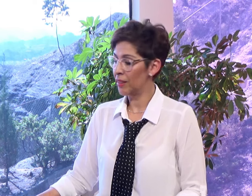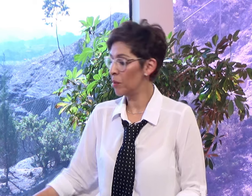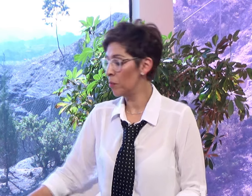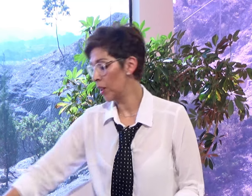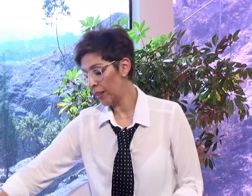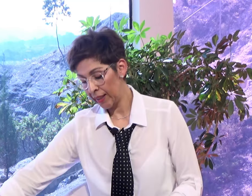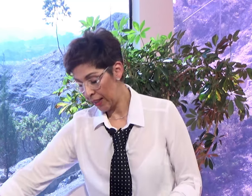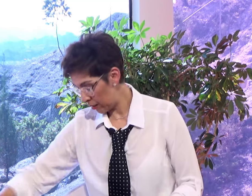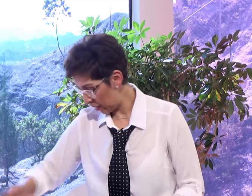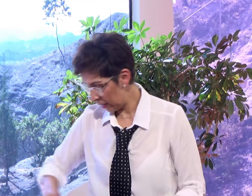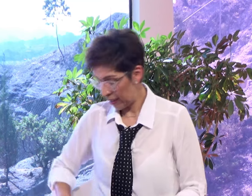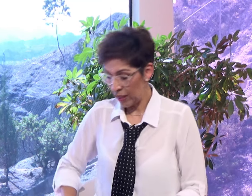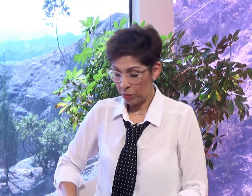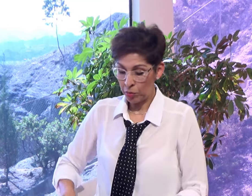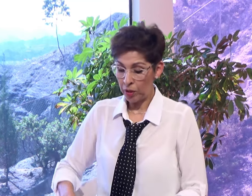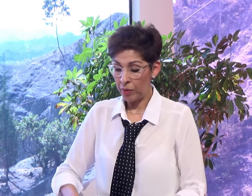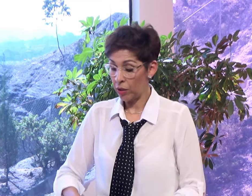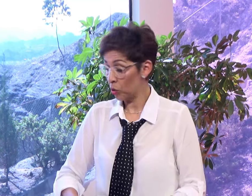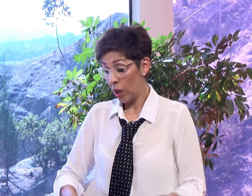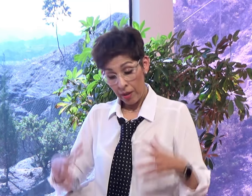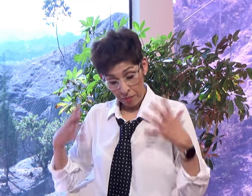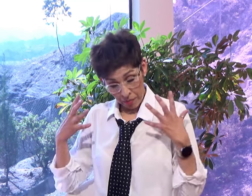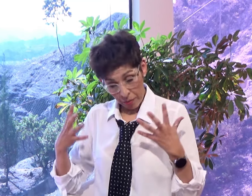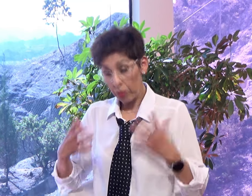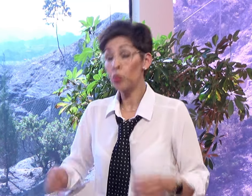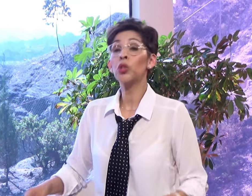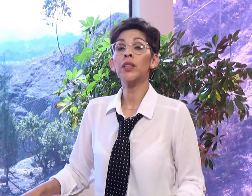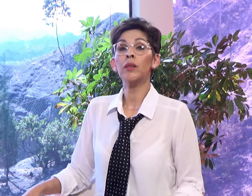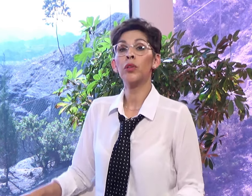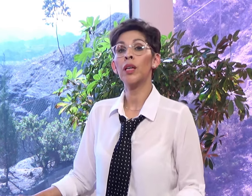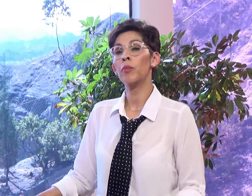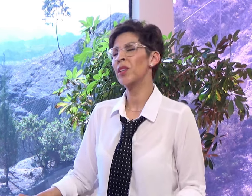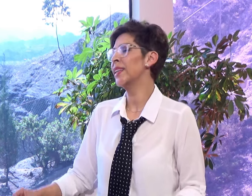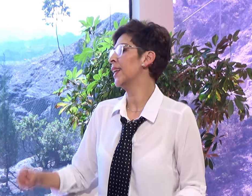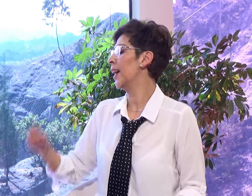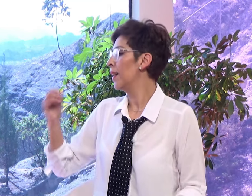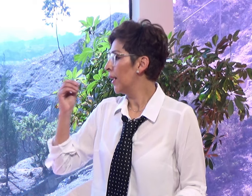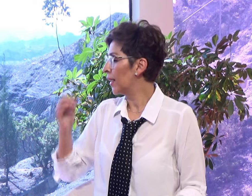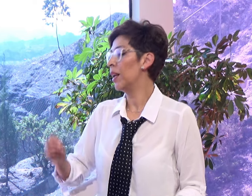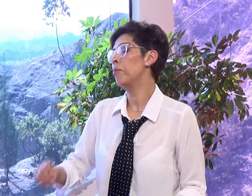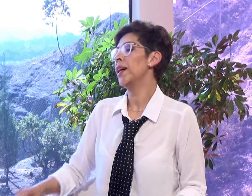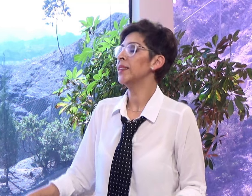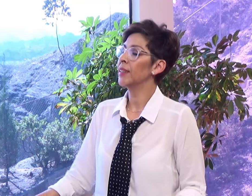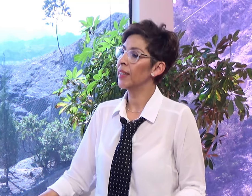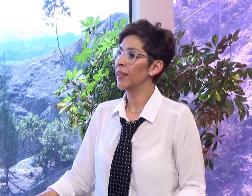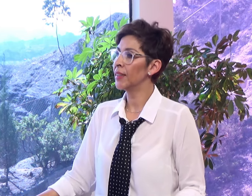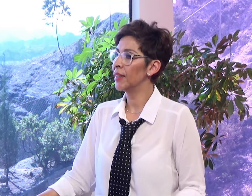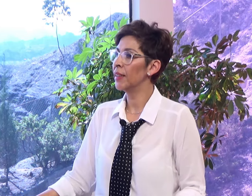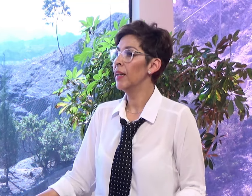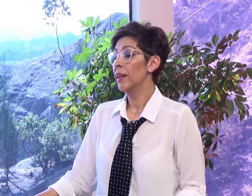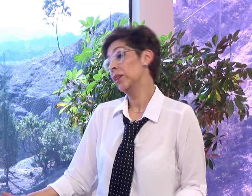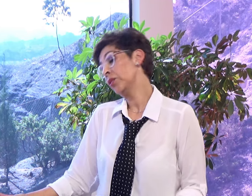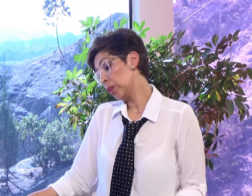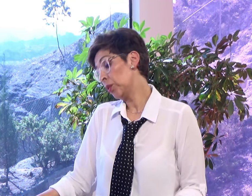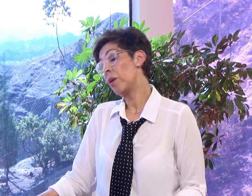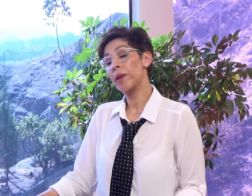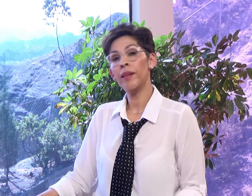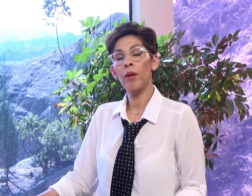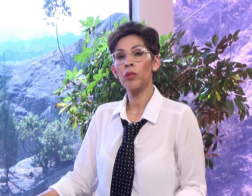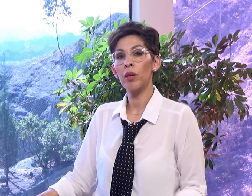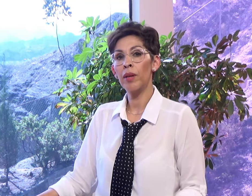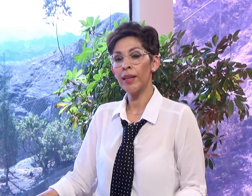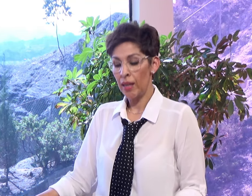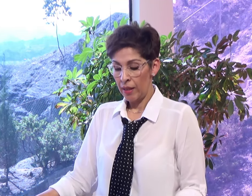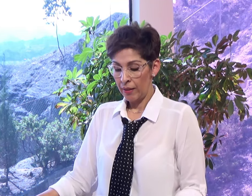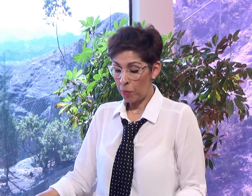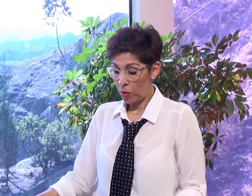decir que sin política ni seríamos bolivianos. Vivimos muchísimo de la política, en La Paz ni qué decir. Entonces obviamente